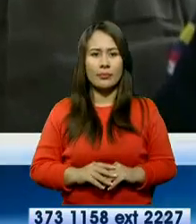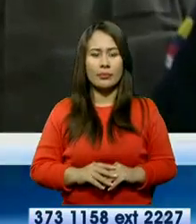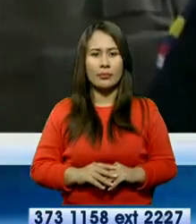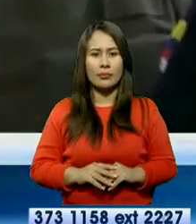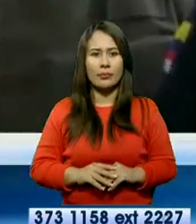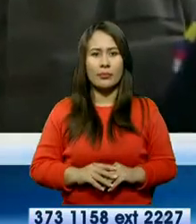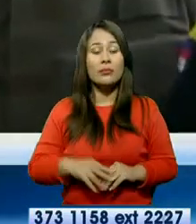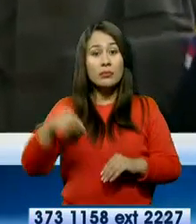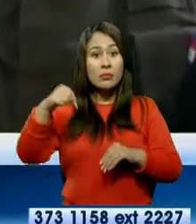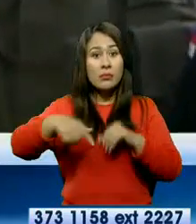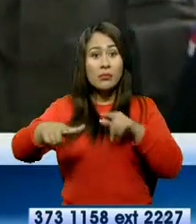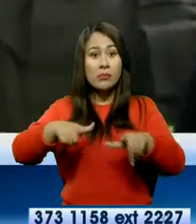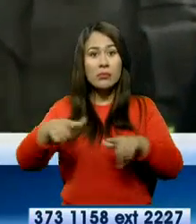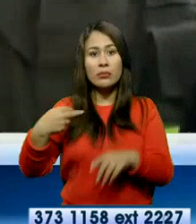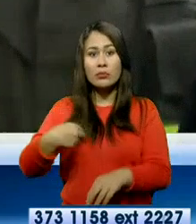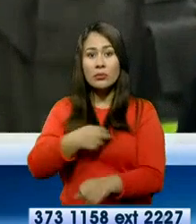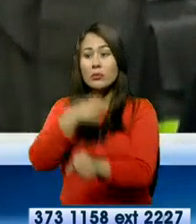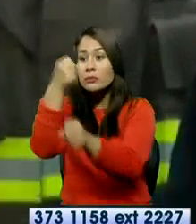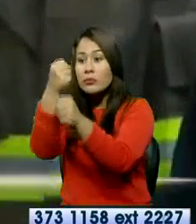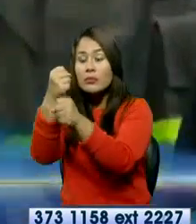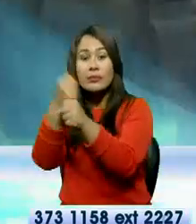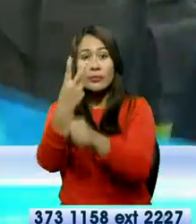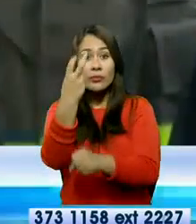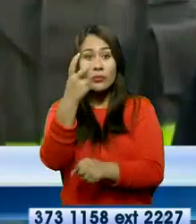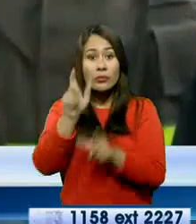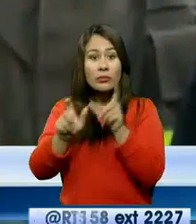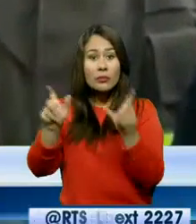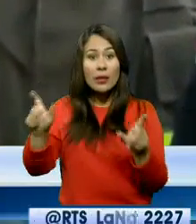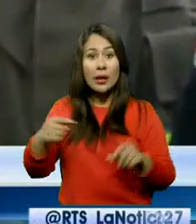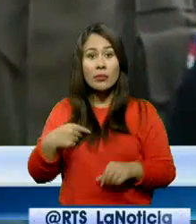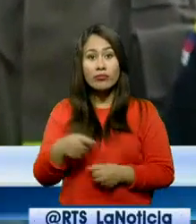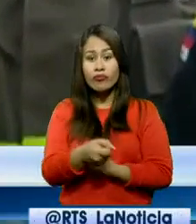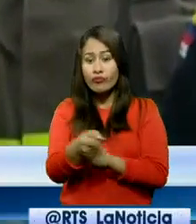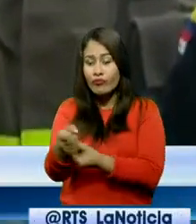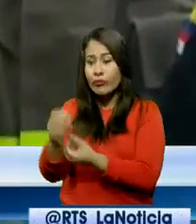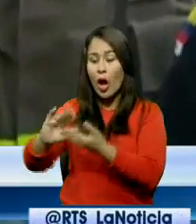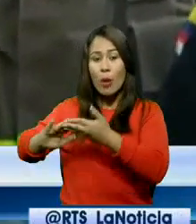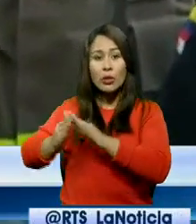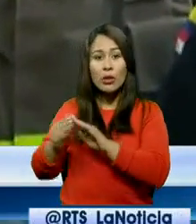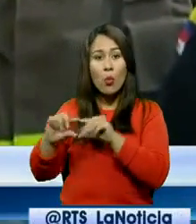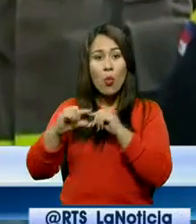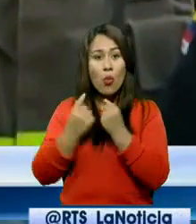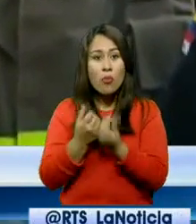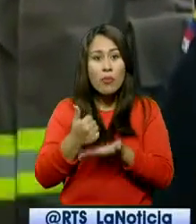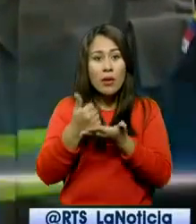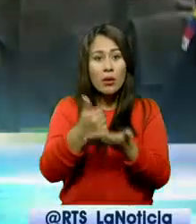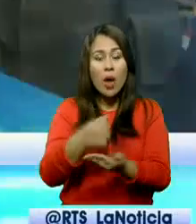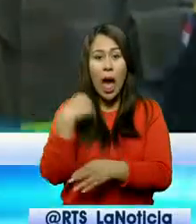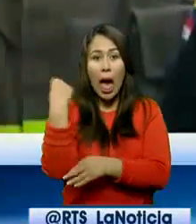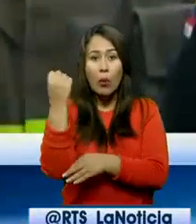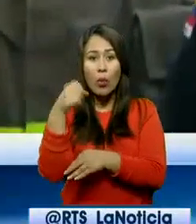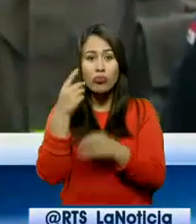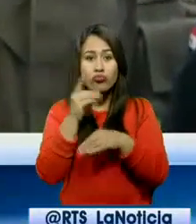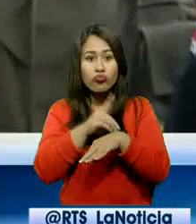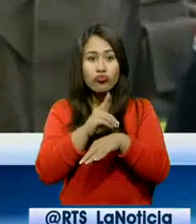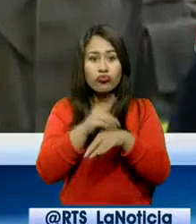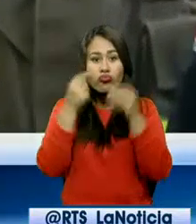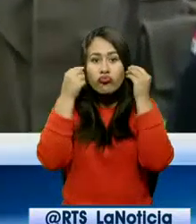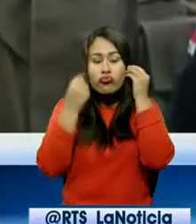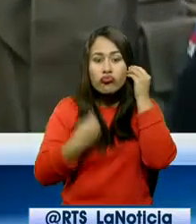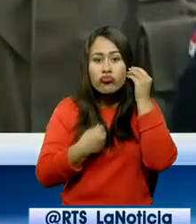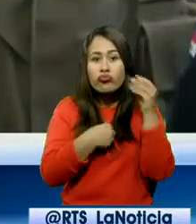En el lugar trabajamos 12 efectivos, con una unidad de rescate, una ambulancia,